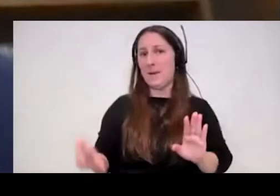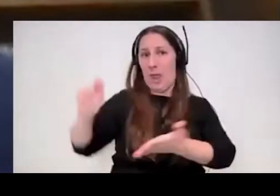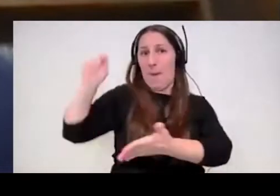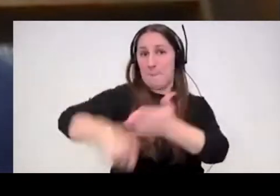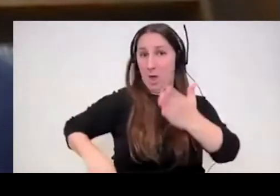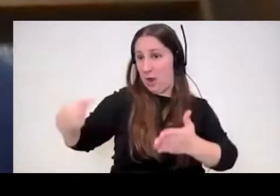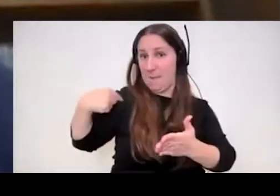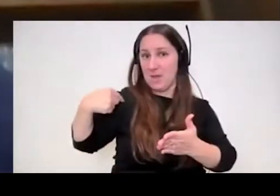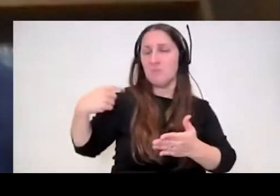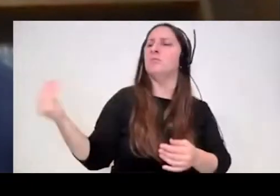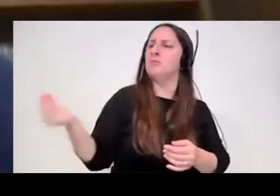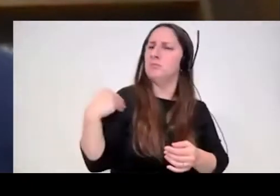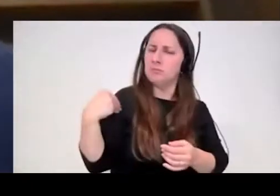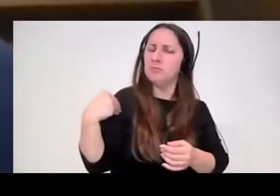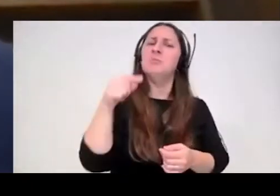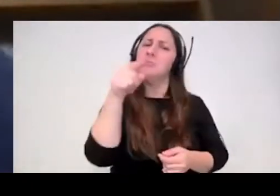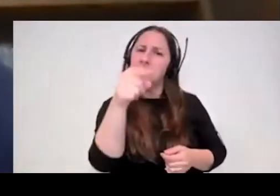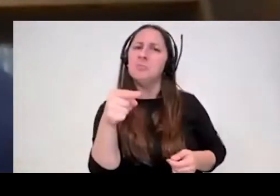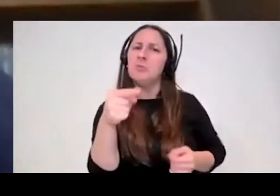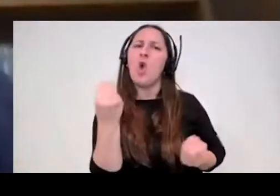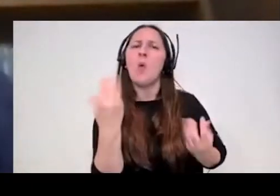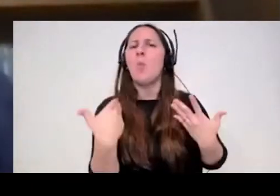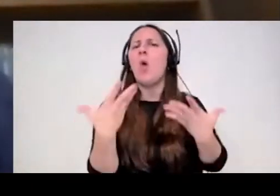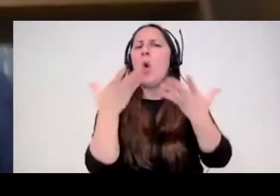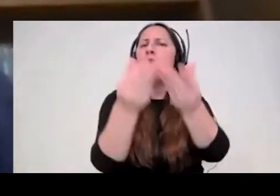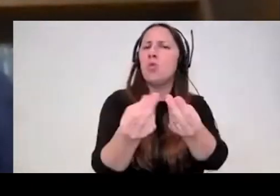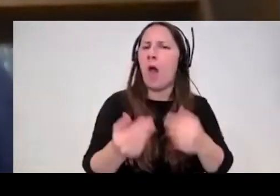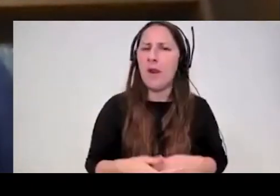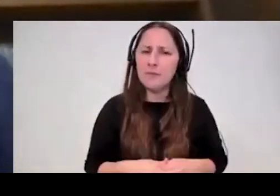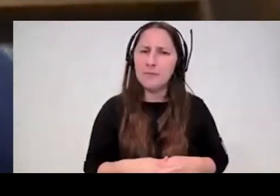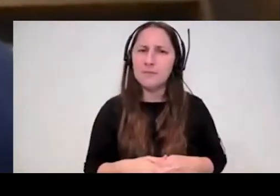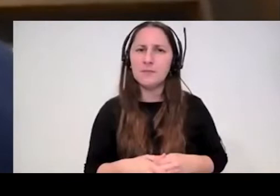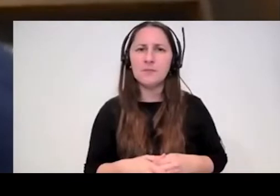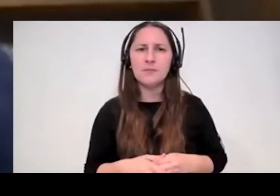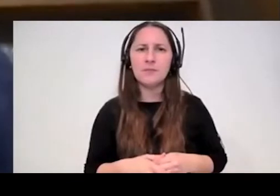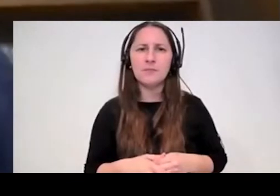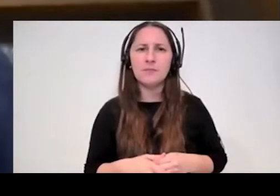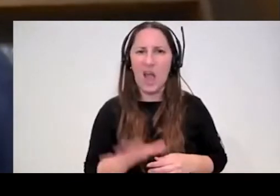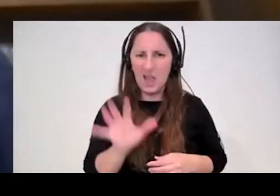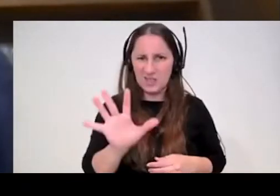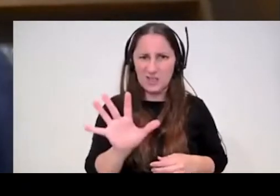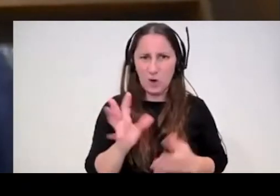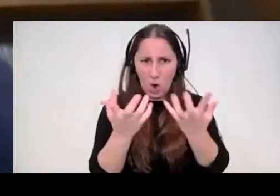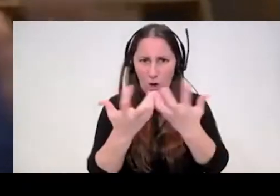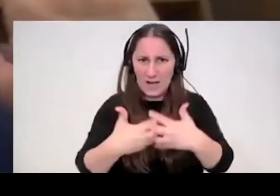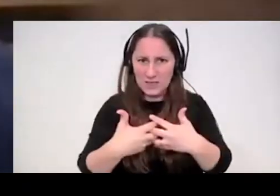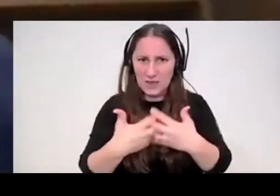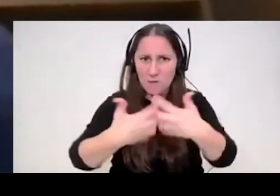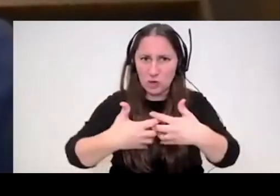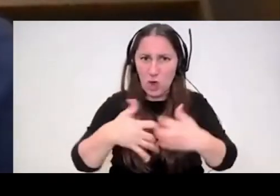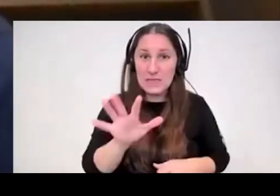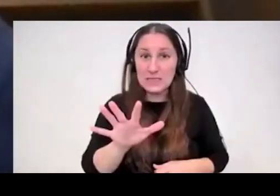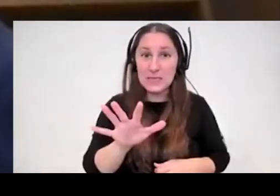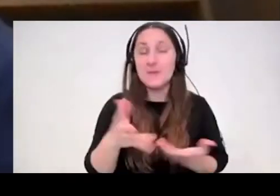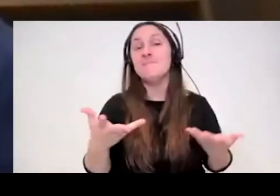Mario, qué bueno, ¿cómo te puedo ayudar? ¿Es así? Bueno, yo puedo contar